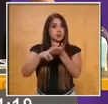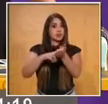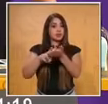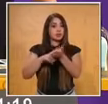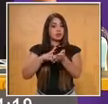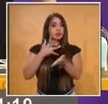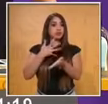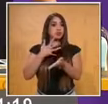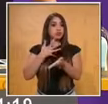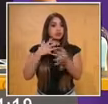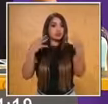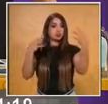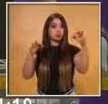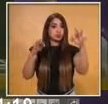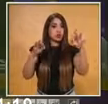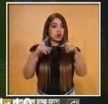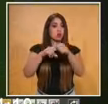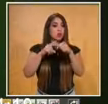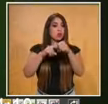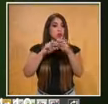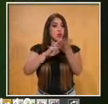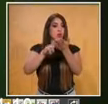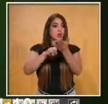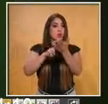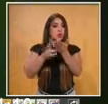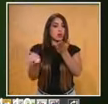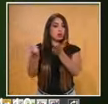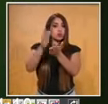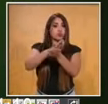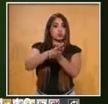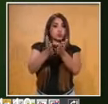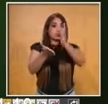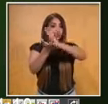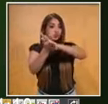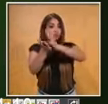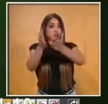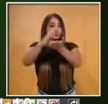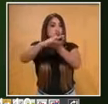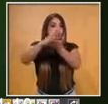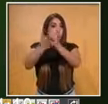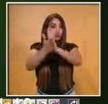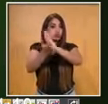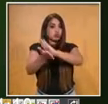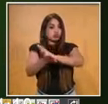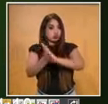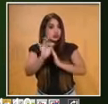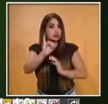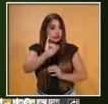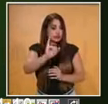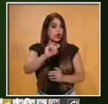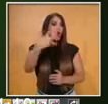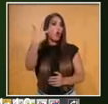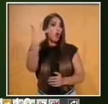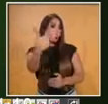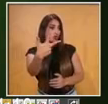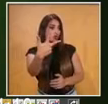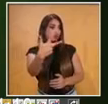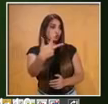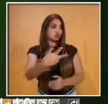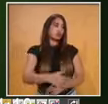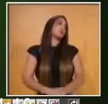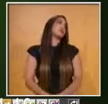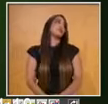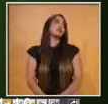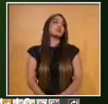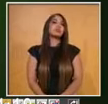una hojita de color verde, la vas a doblar en 8 partes iguales, como acaba de describir la maestra